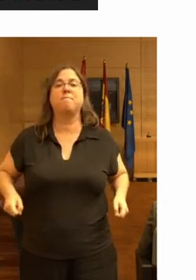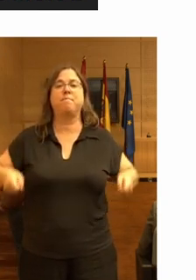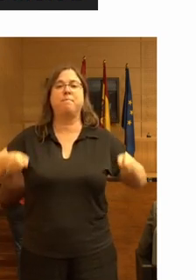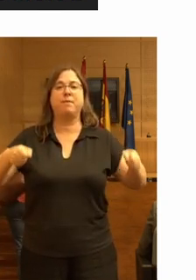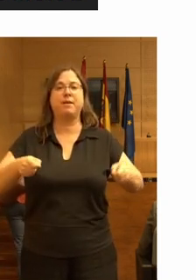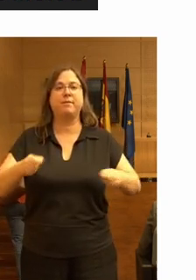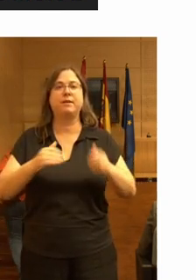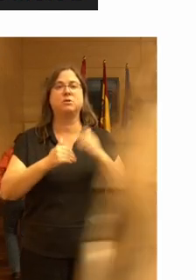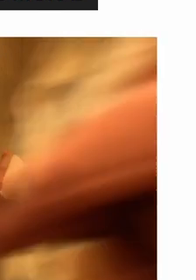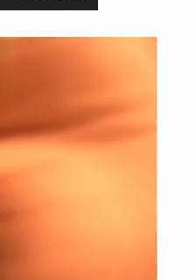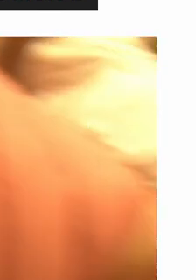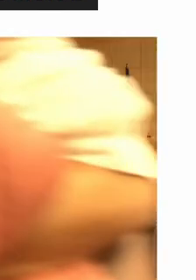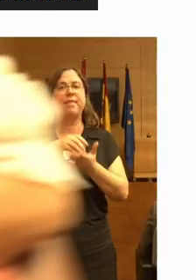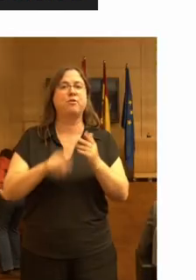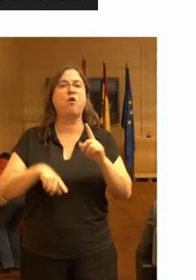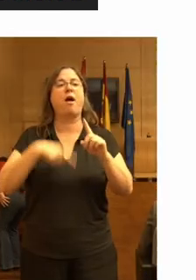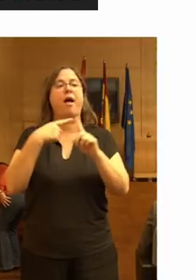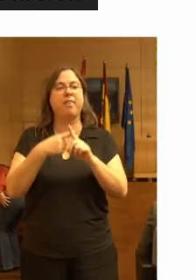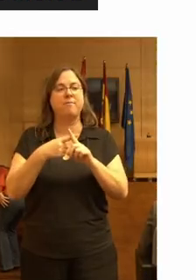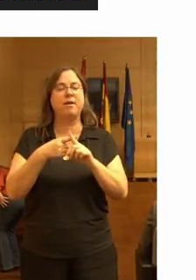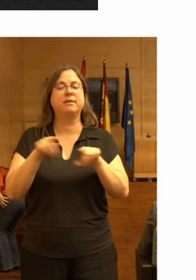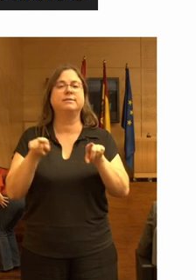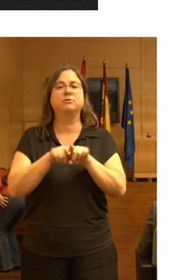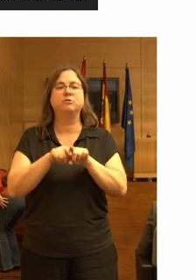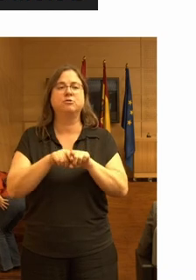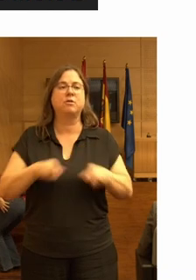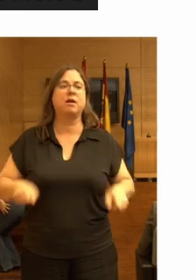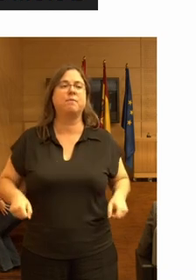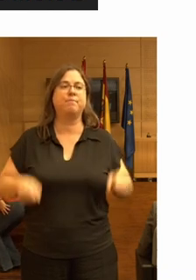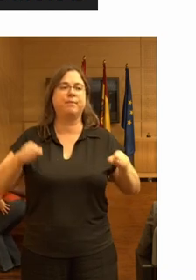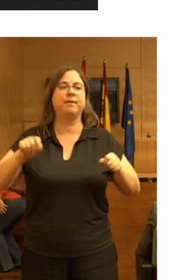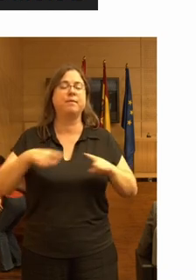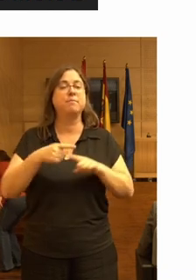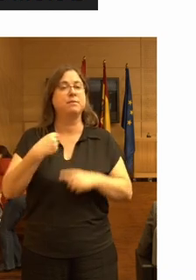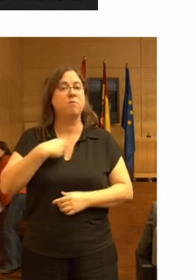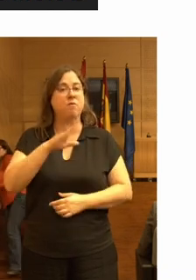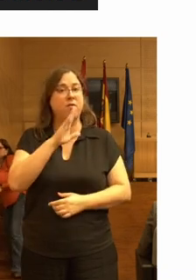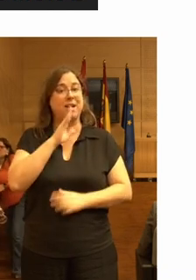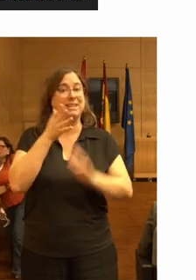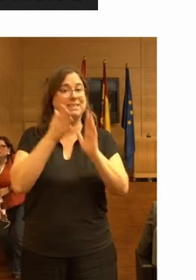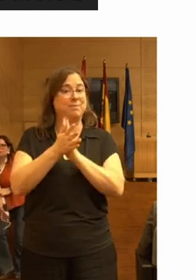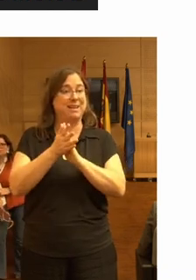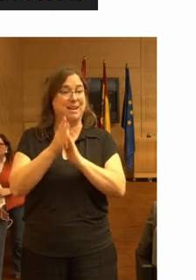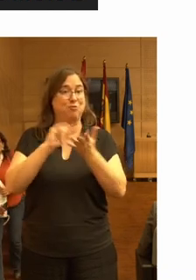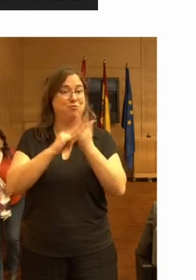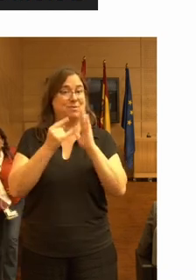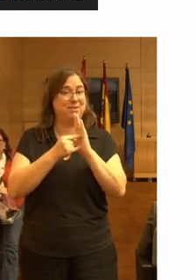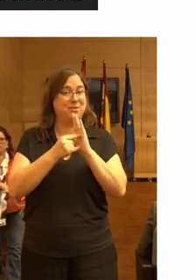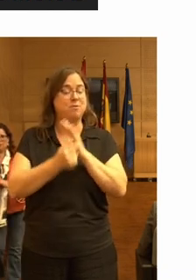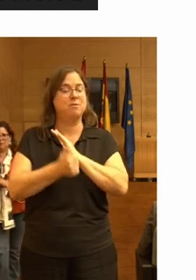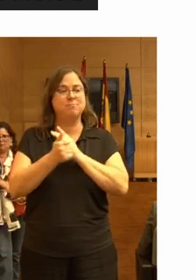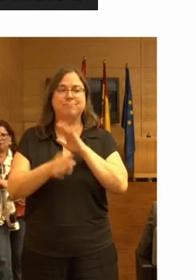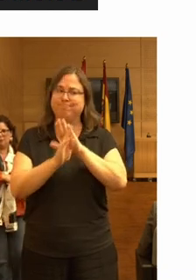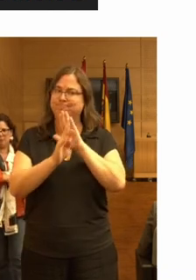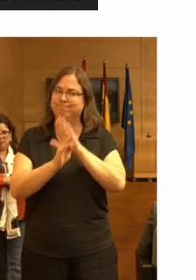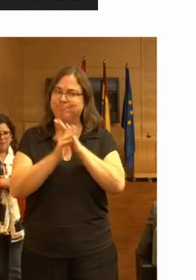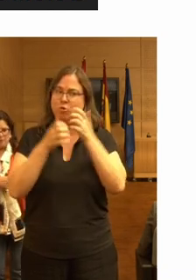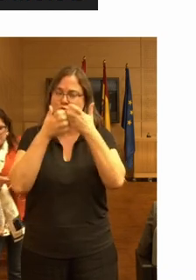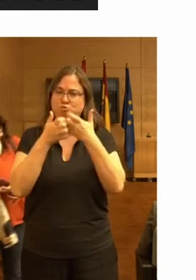un aumento de centros que trabajan además sin barandillas, pero como veis, y antes comentábamos a nivel técnico, es todavía la batalla por librar.